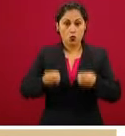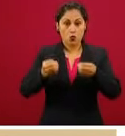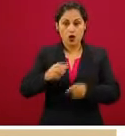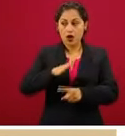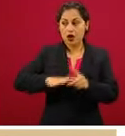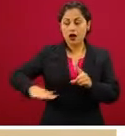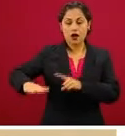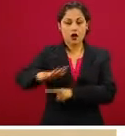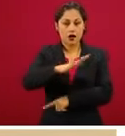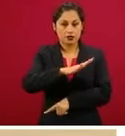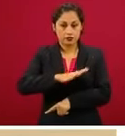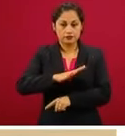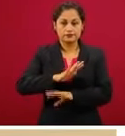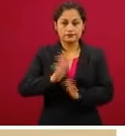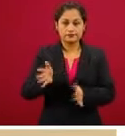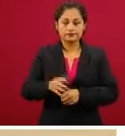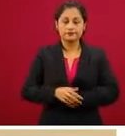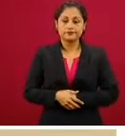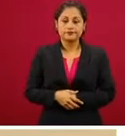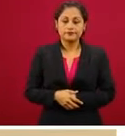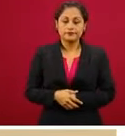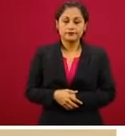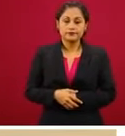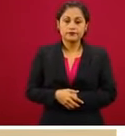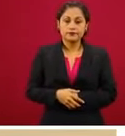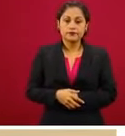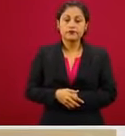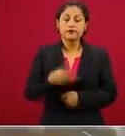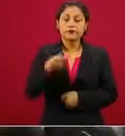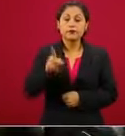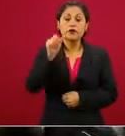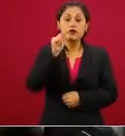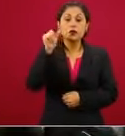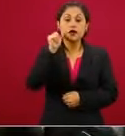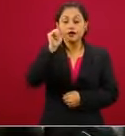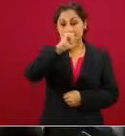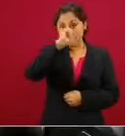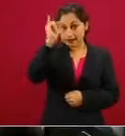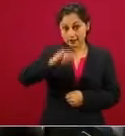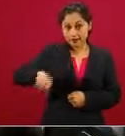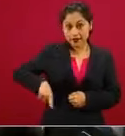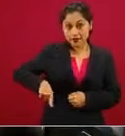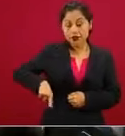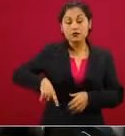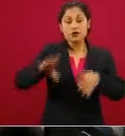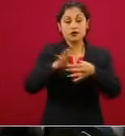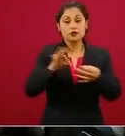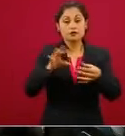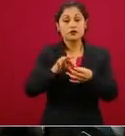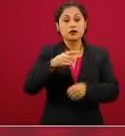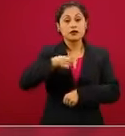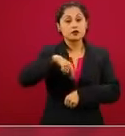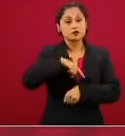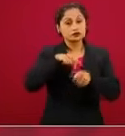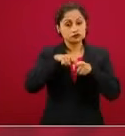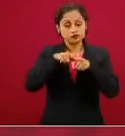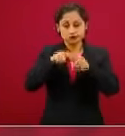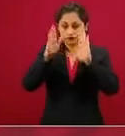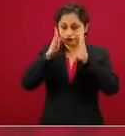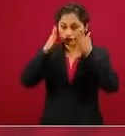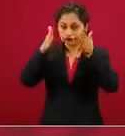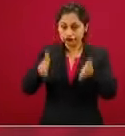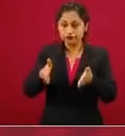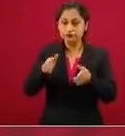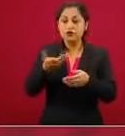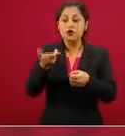este momento ocupada. Sin embargo, como anunció ayer la jefa de gobierno, seguimos trabajando en expandir la capacidad, y en la Ciudad